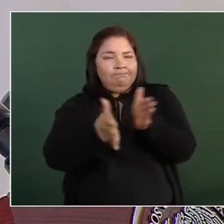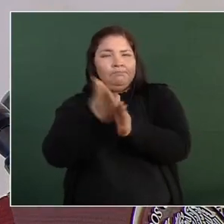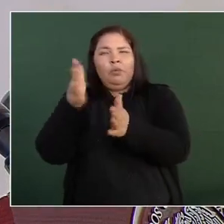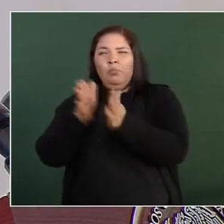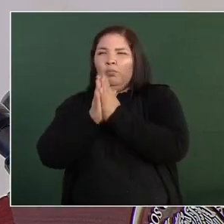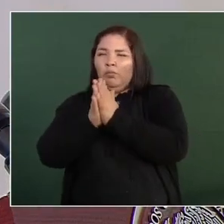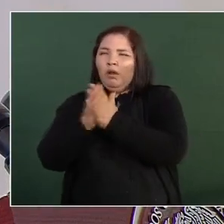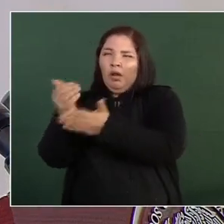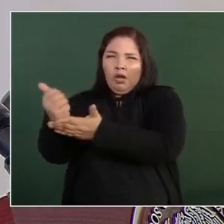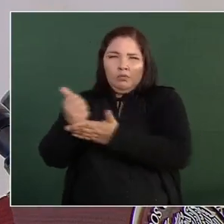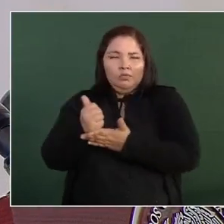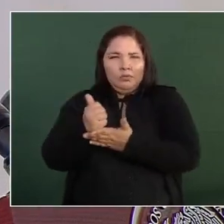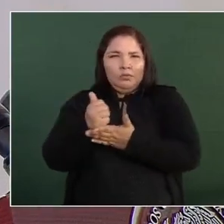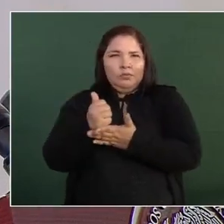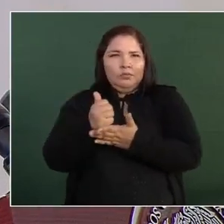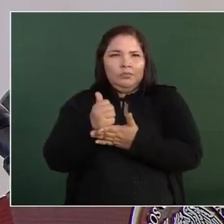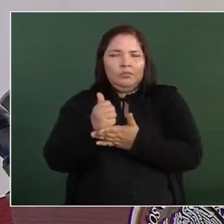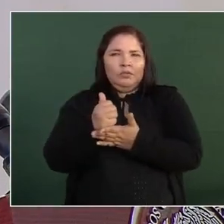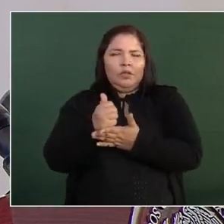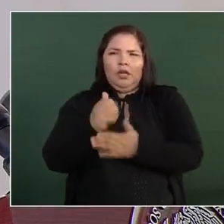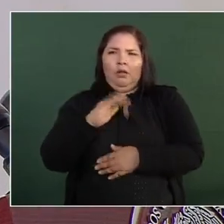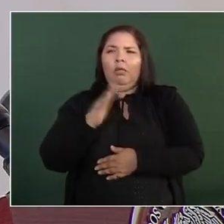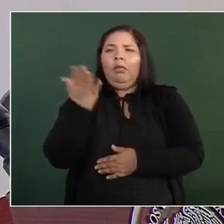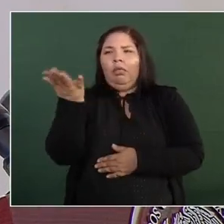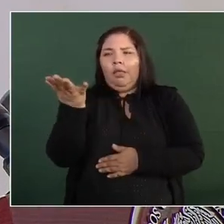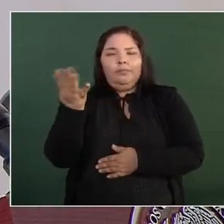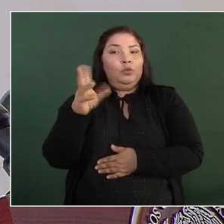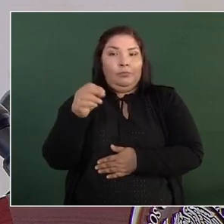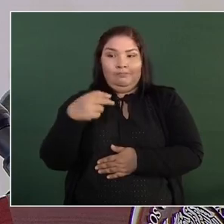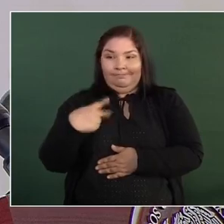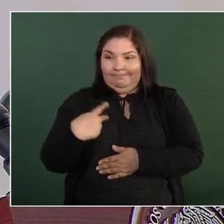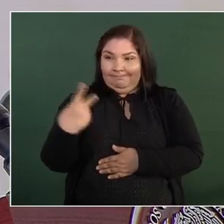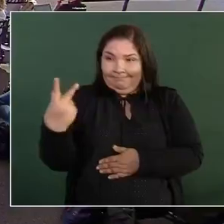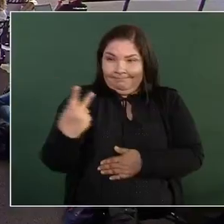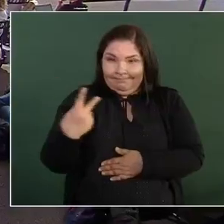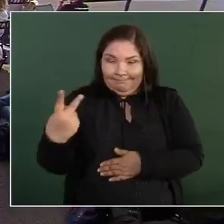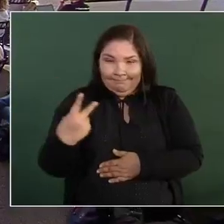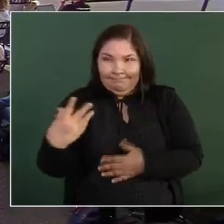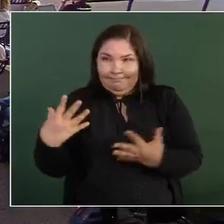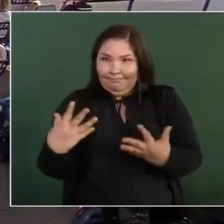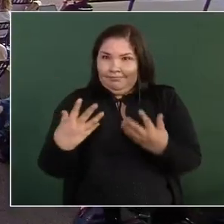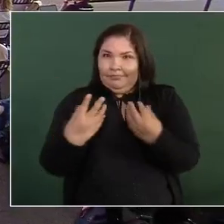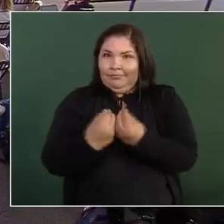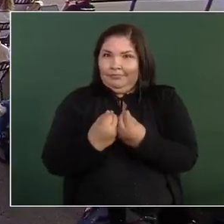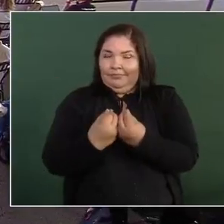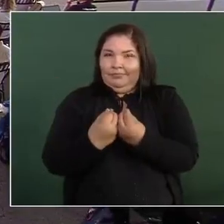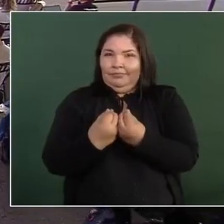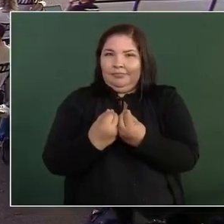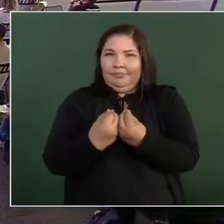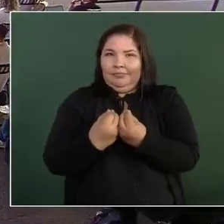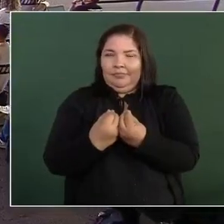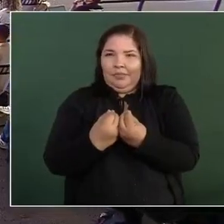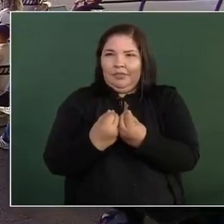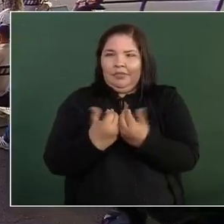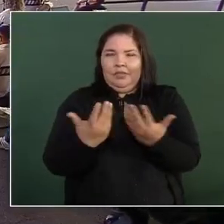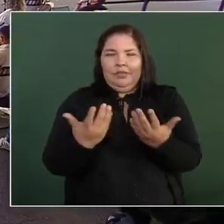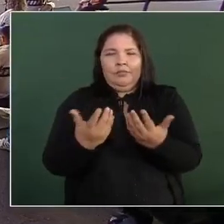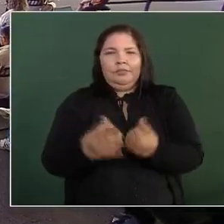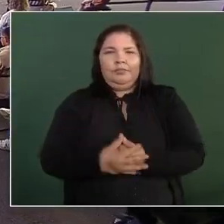ayúdeme. ¿Y me ayudó? No vengo a pedir, sino también vengo sobre todo a dar. Hemos